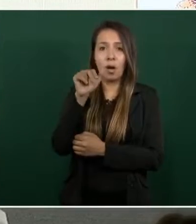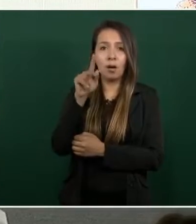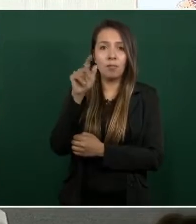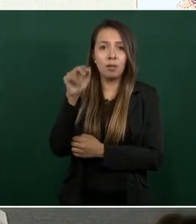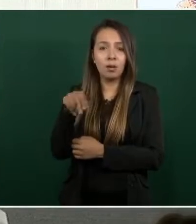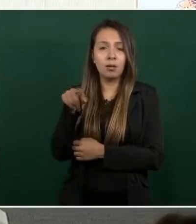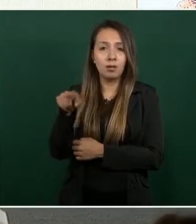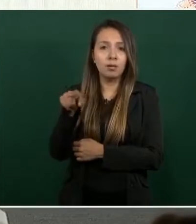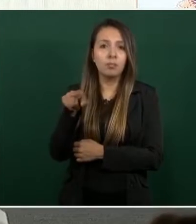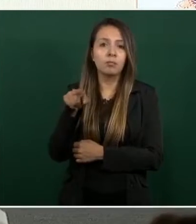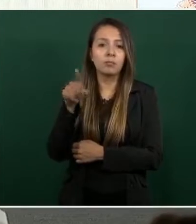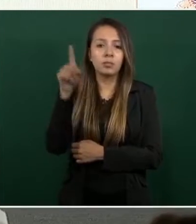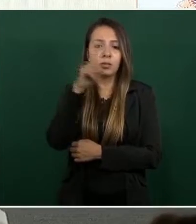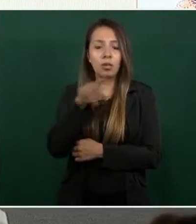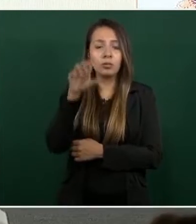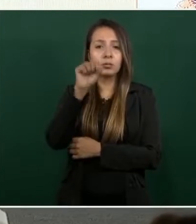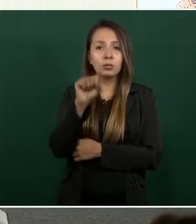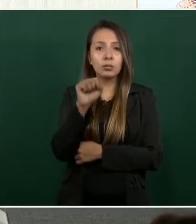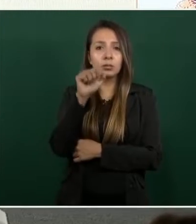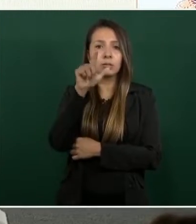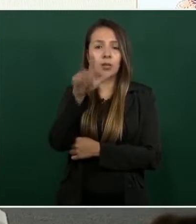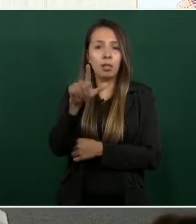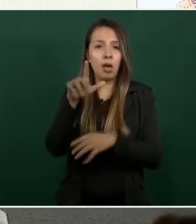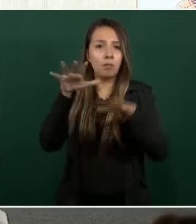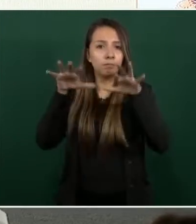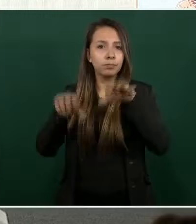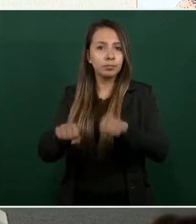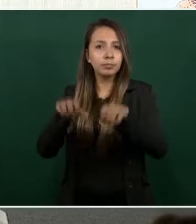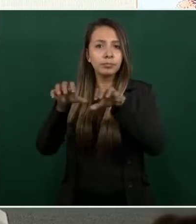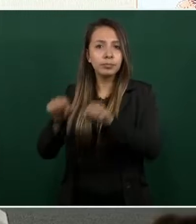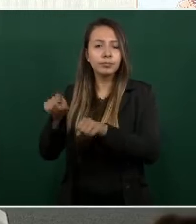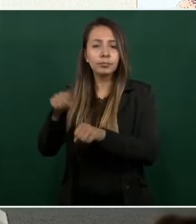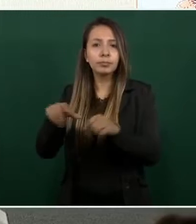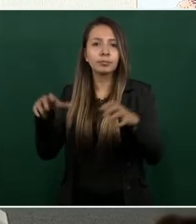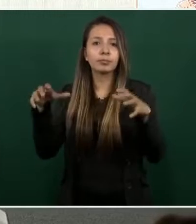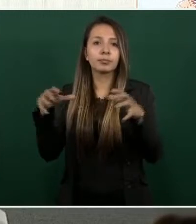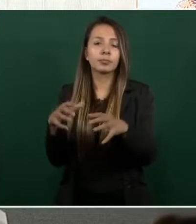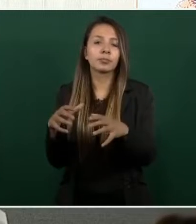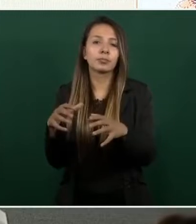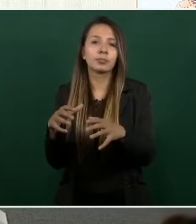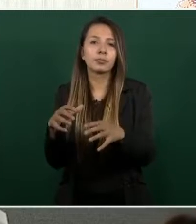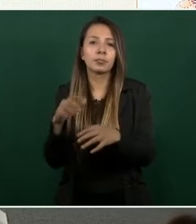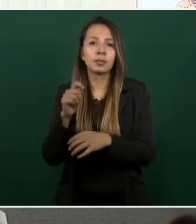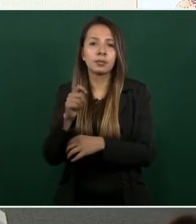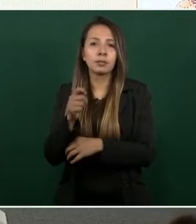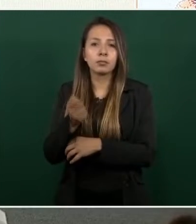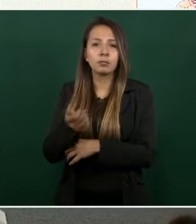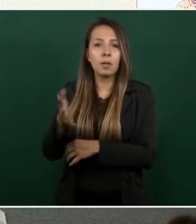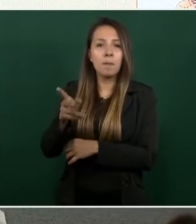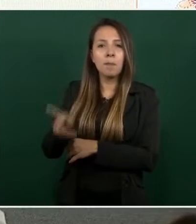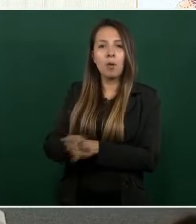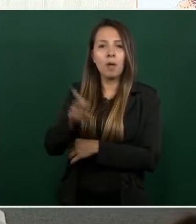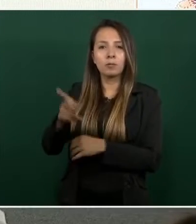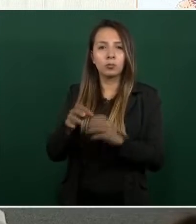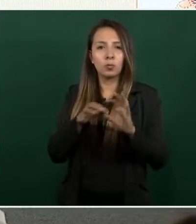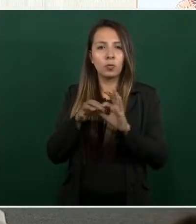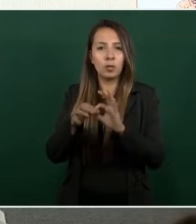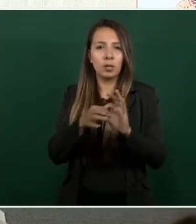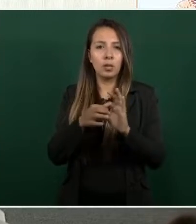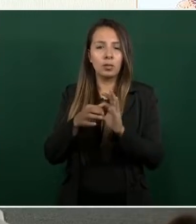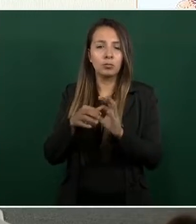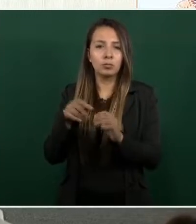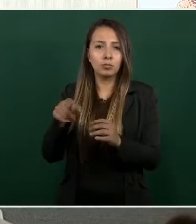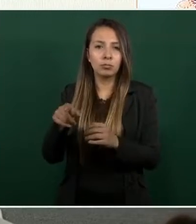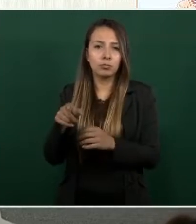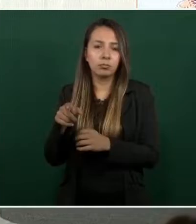167 detenidos son integrantes de la organización delictiva Pueblos Unidos. El día 13 de